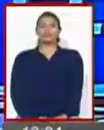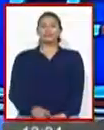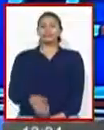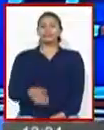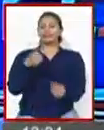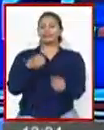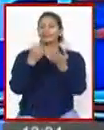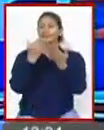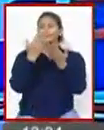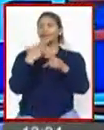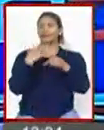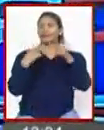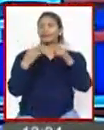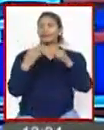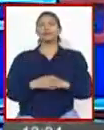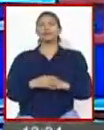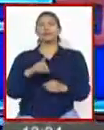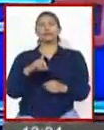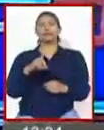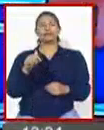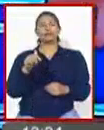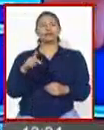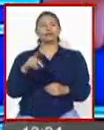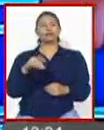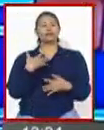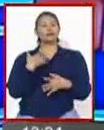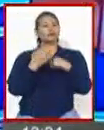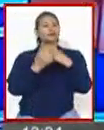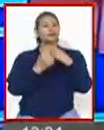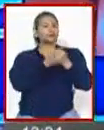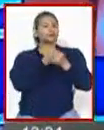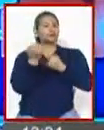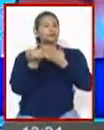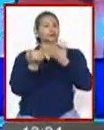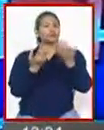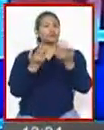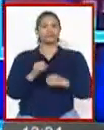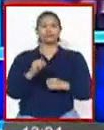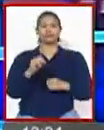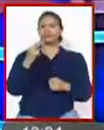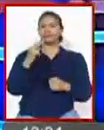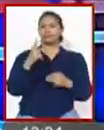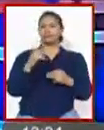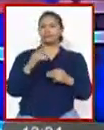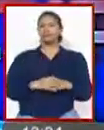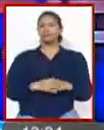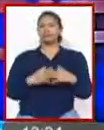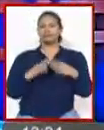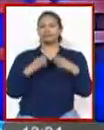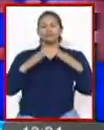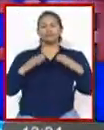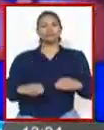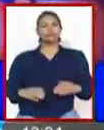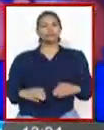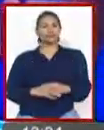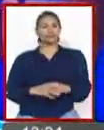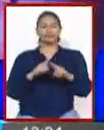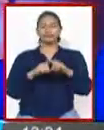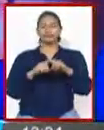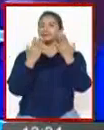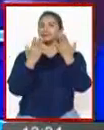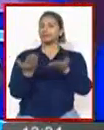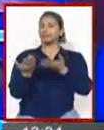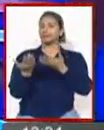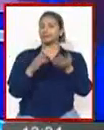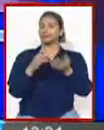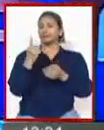¿Recuerdan la triste noticia de la familia Llampa Guzmán, quien sufrió quemaduras de segundo y tercer grado en el cuerpo? Bueno, lamentablemente ha